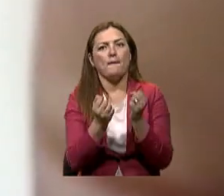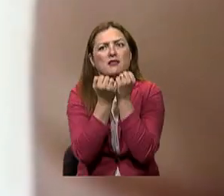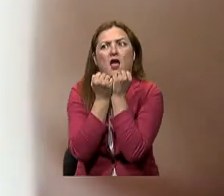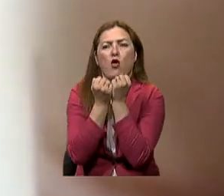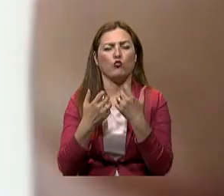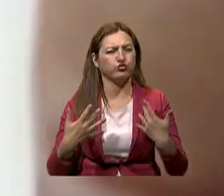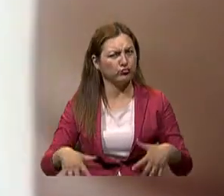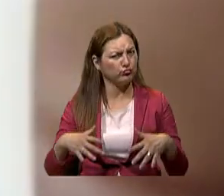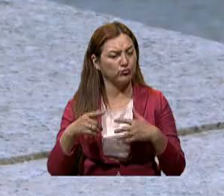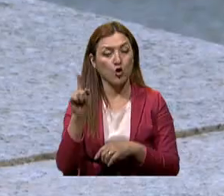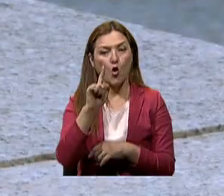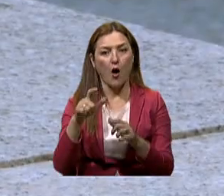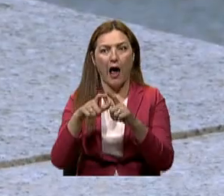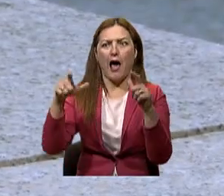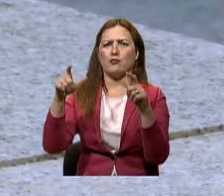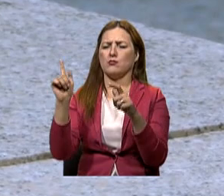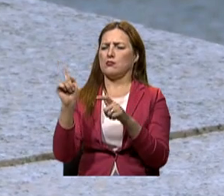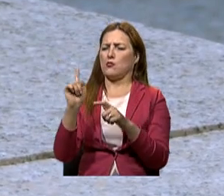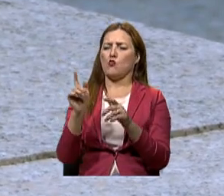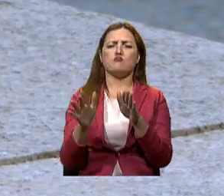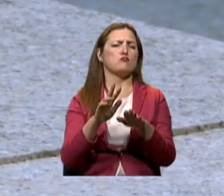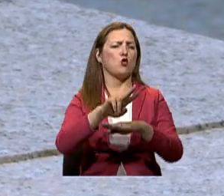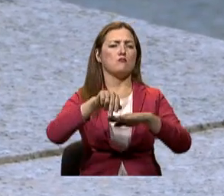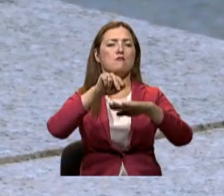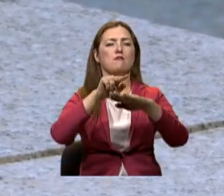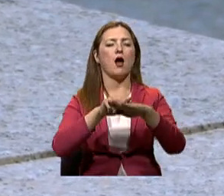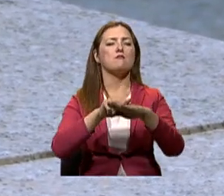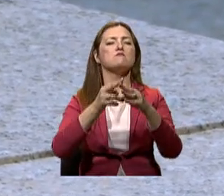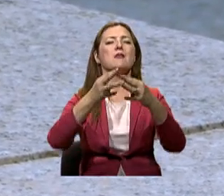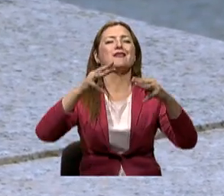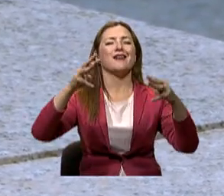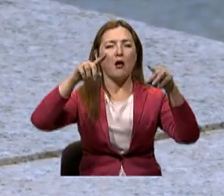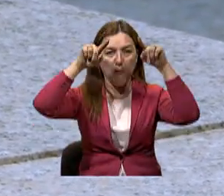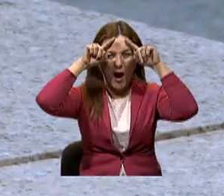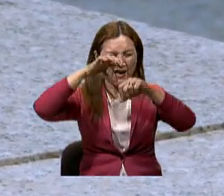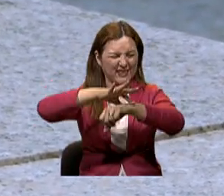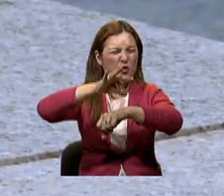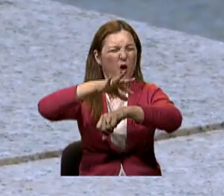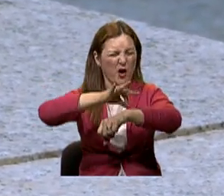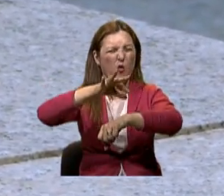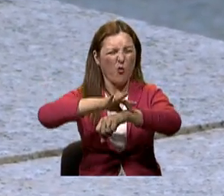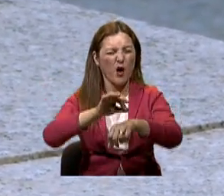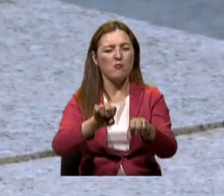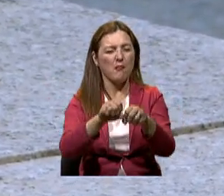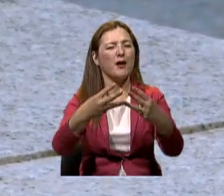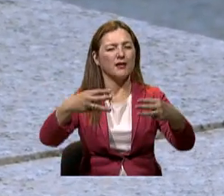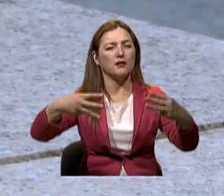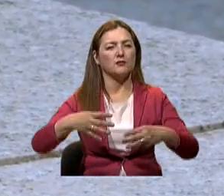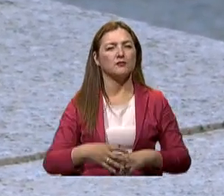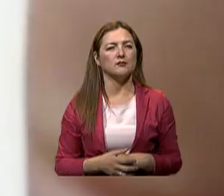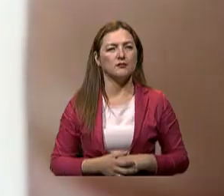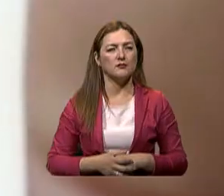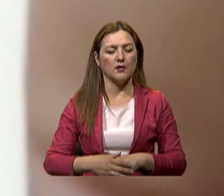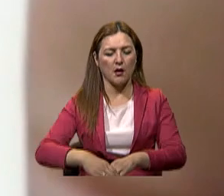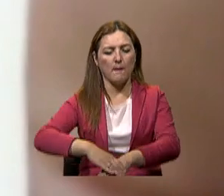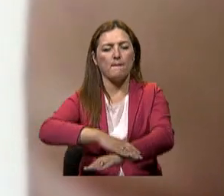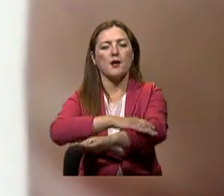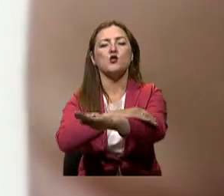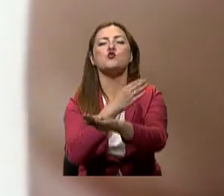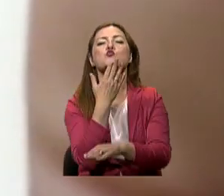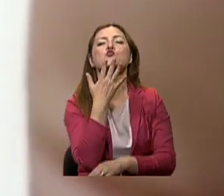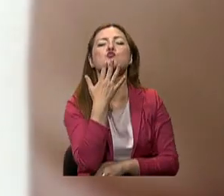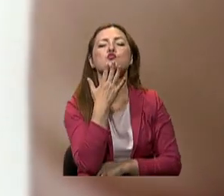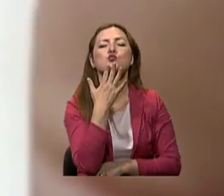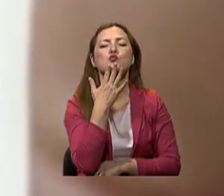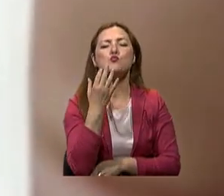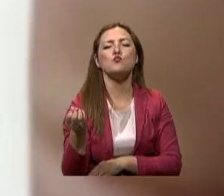ideal que sea de cuero. Alterna siempre entre 2 pares de zapatos y respecto al uso de medias. Un pie diabético, medias de color blanco, de algodón